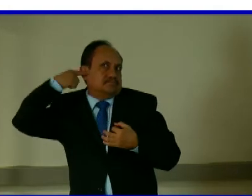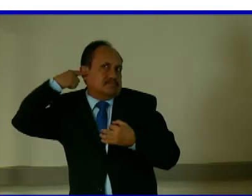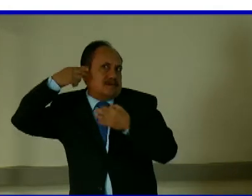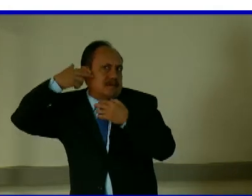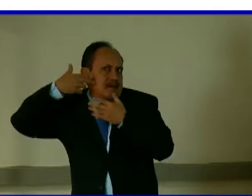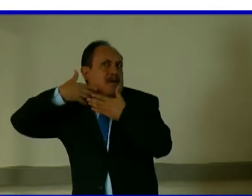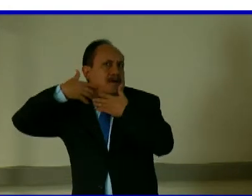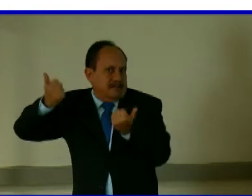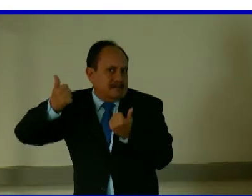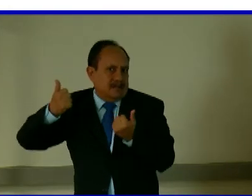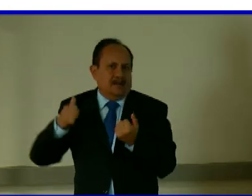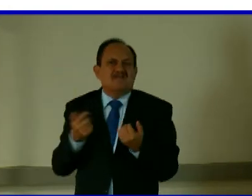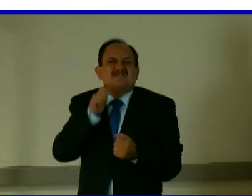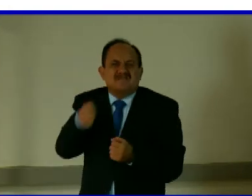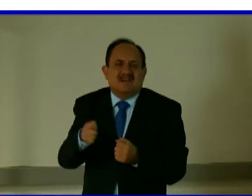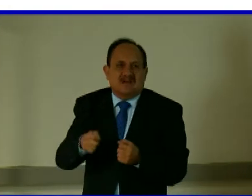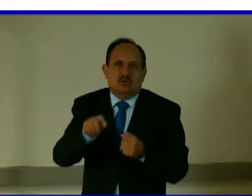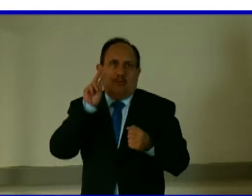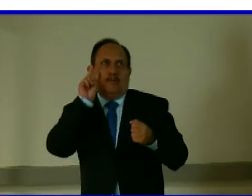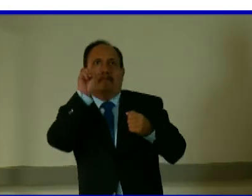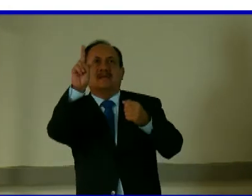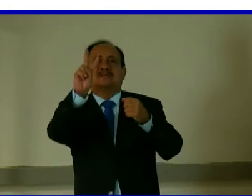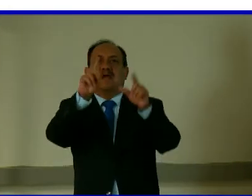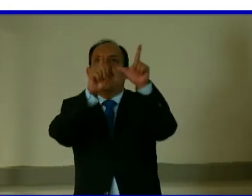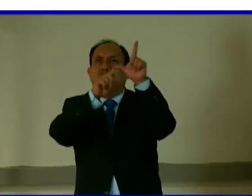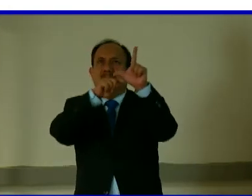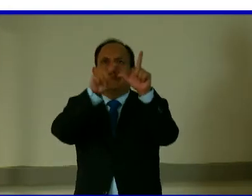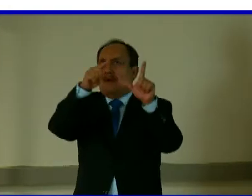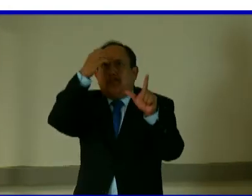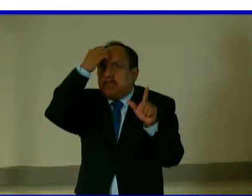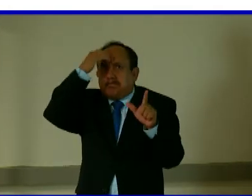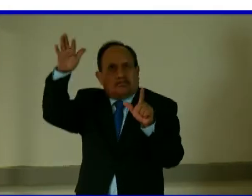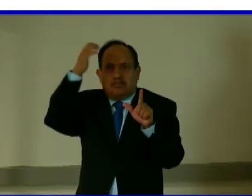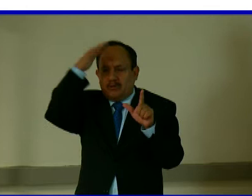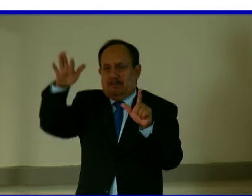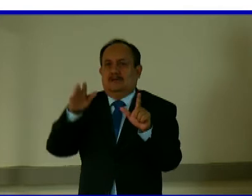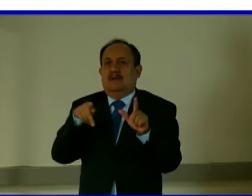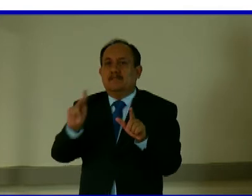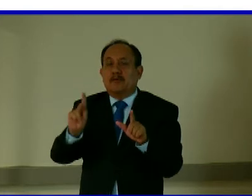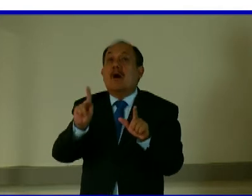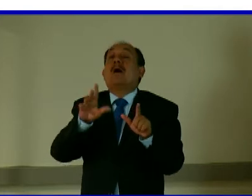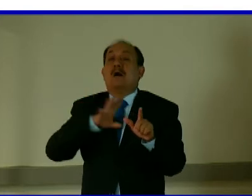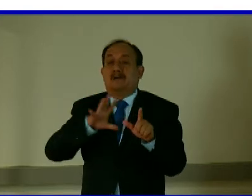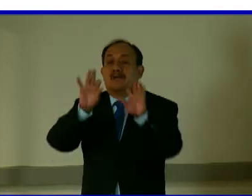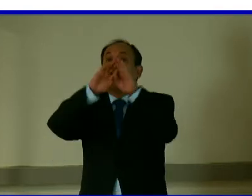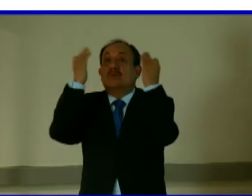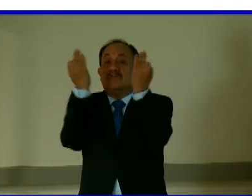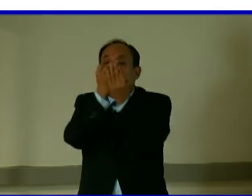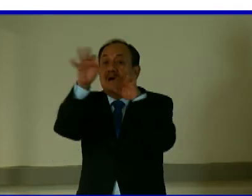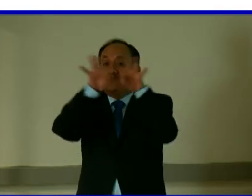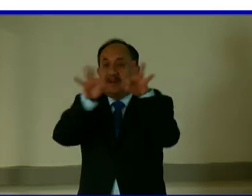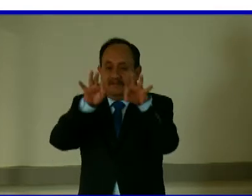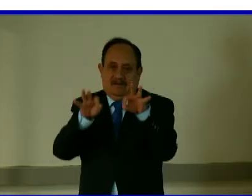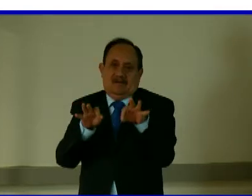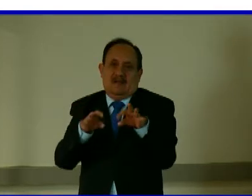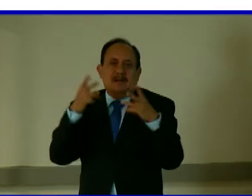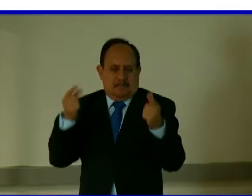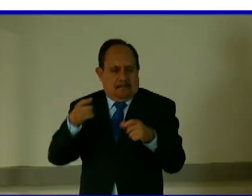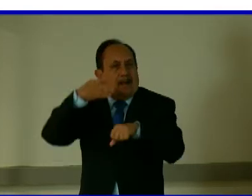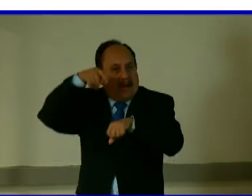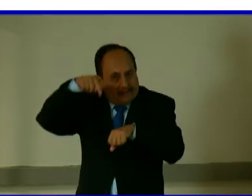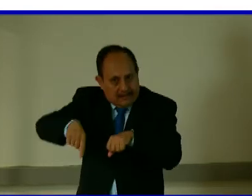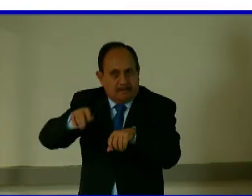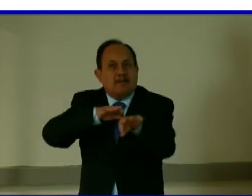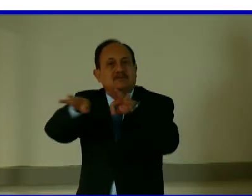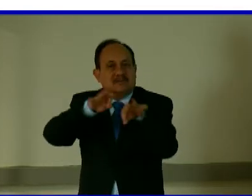eso? Pues mira, cuando tú ves las letras, no las reconoces y se le explica. Pero hay una forma de trabajar con eso. Y aquí vamos a trabajar. No se te va a